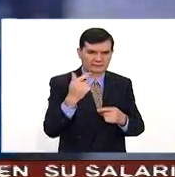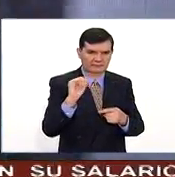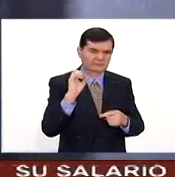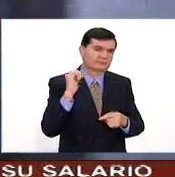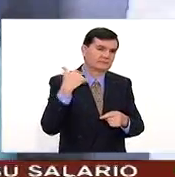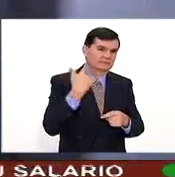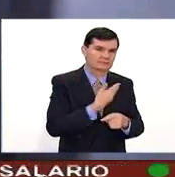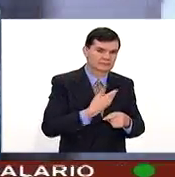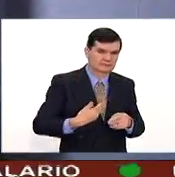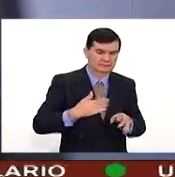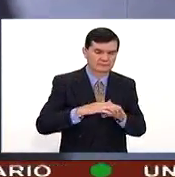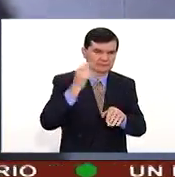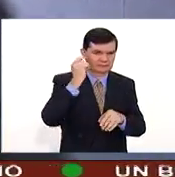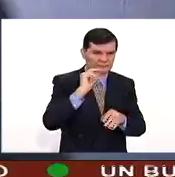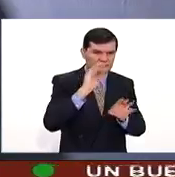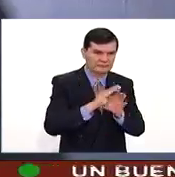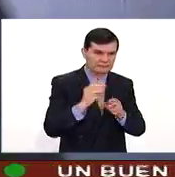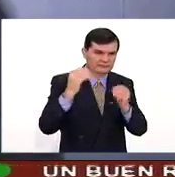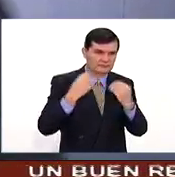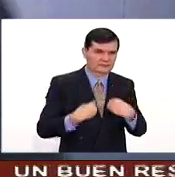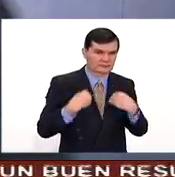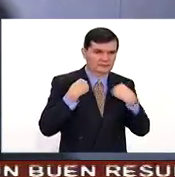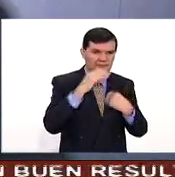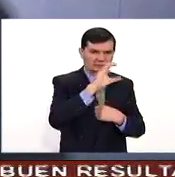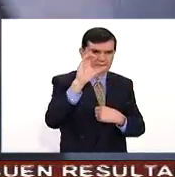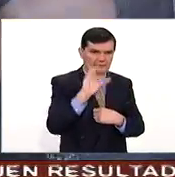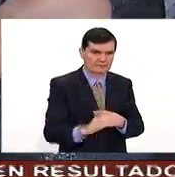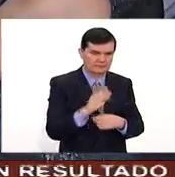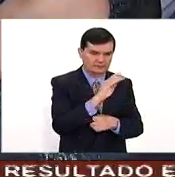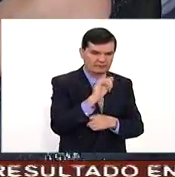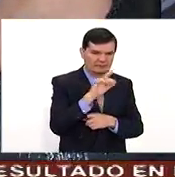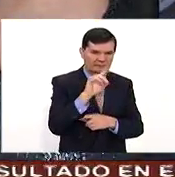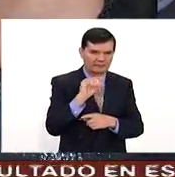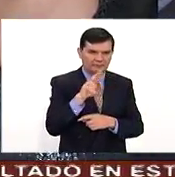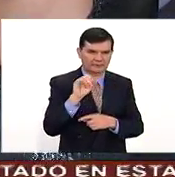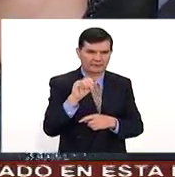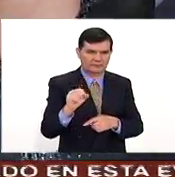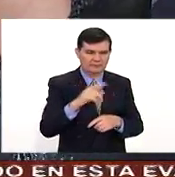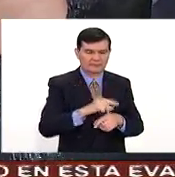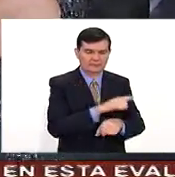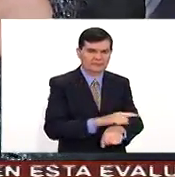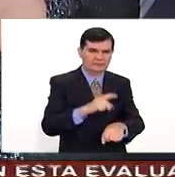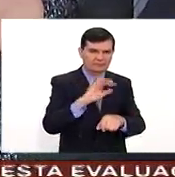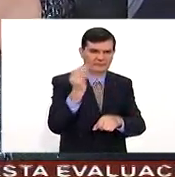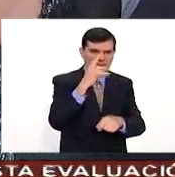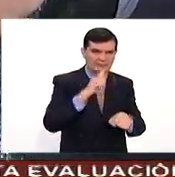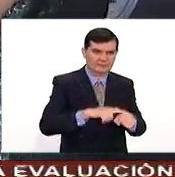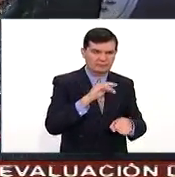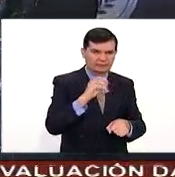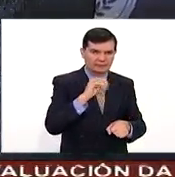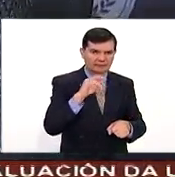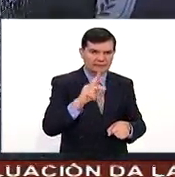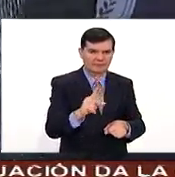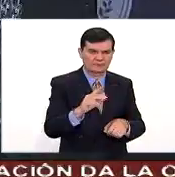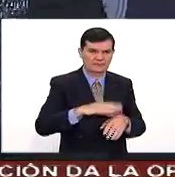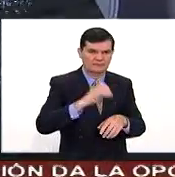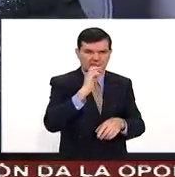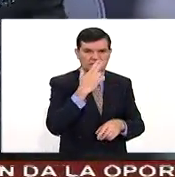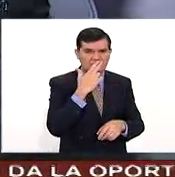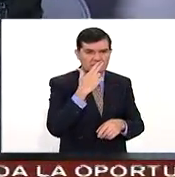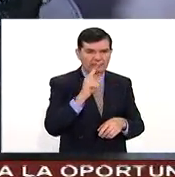expresidente de la Federación de Guerrerenses, radicados en Chicago. Brenda Ríos, delegada federal de la Semarnat en